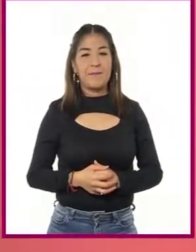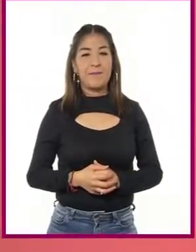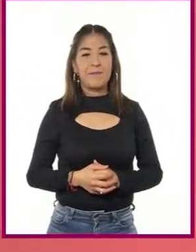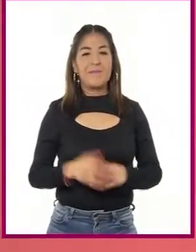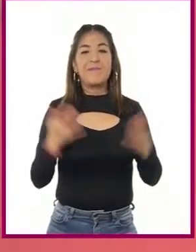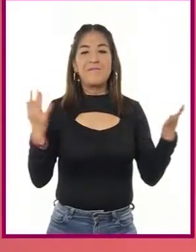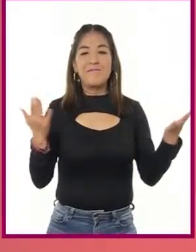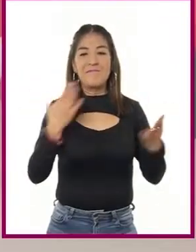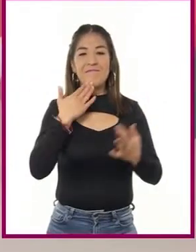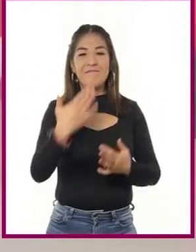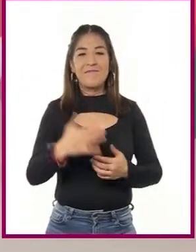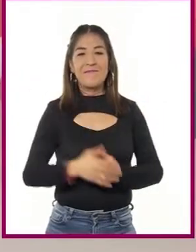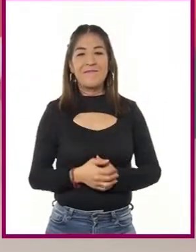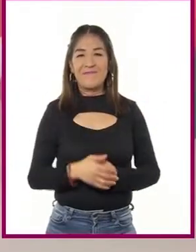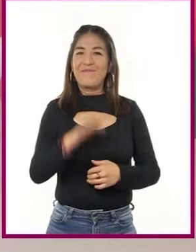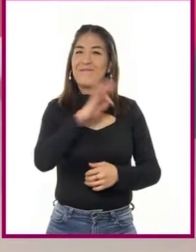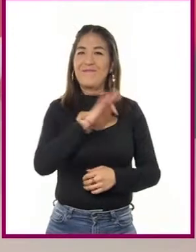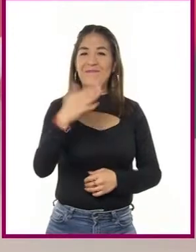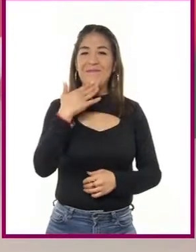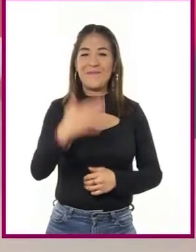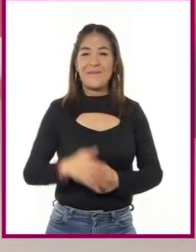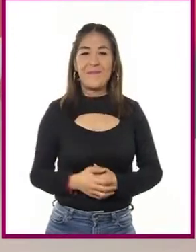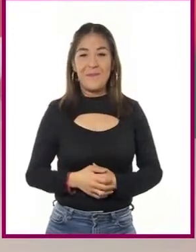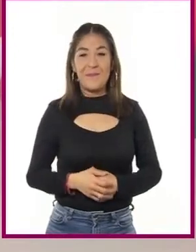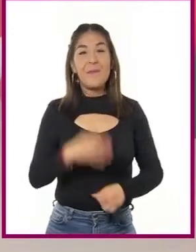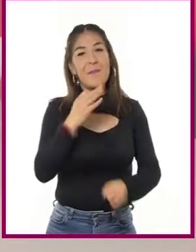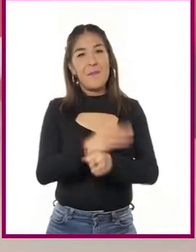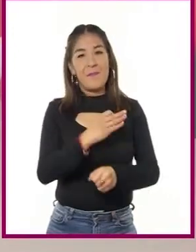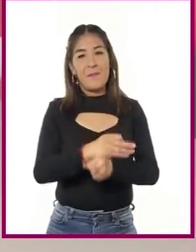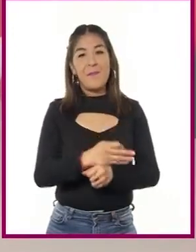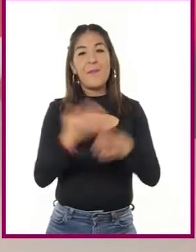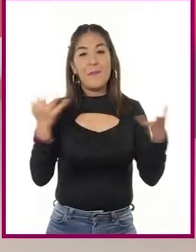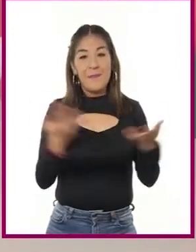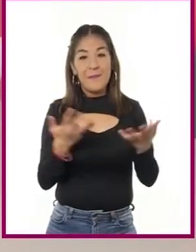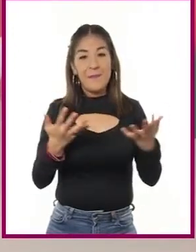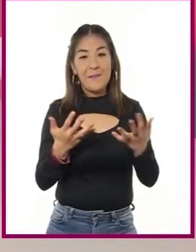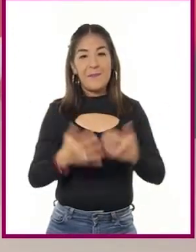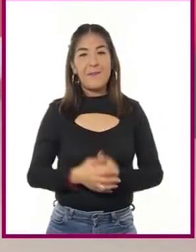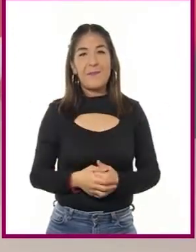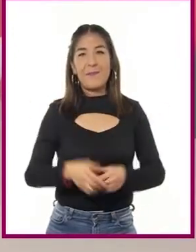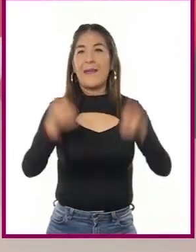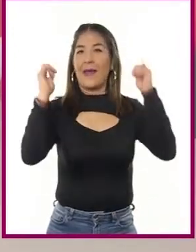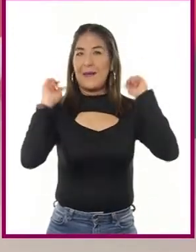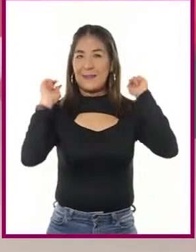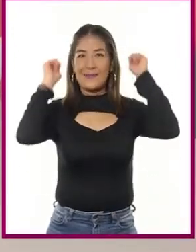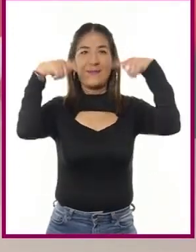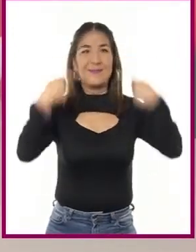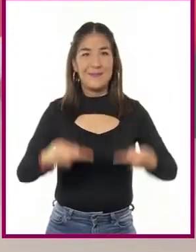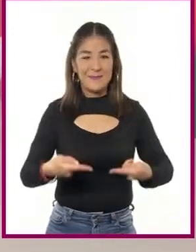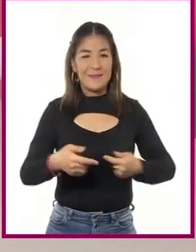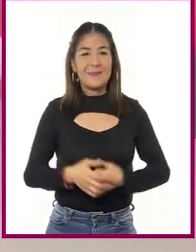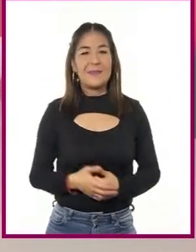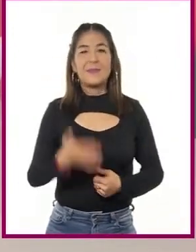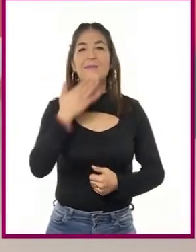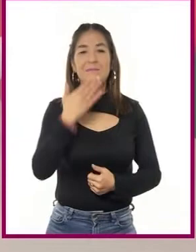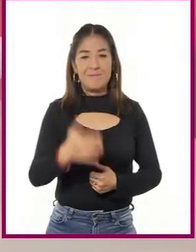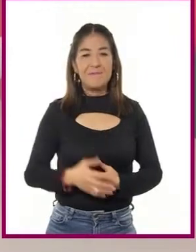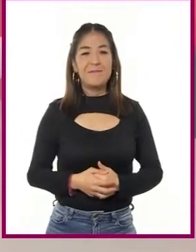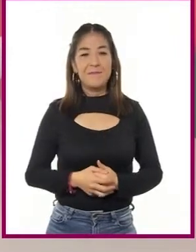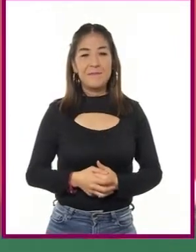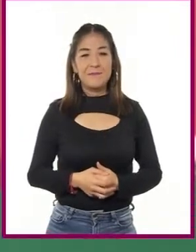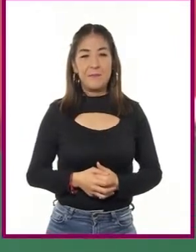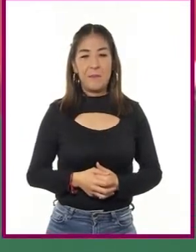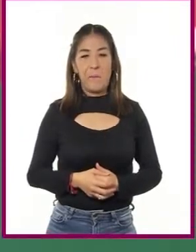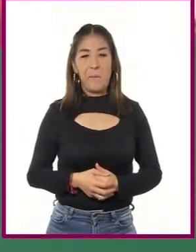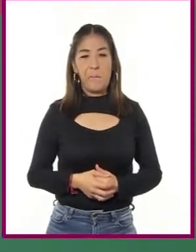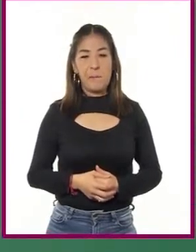Eso es. ¡Lo logré! ¿Y qué le parece si ahora lo hacemos de atrás hacia adelante? ¡Excelente variante!